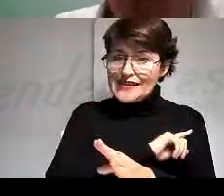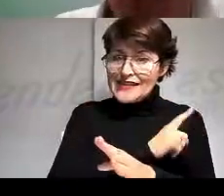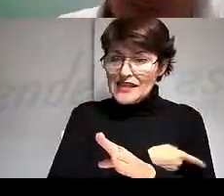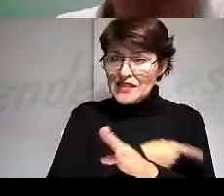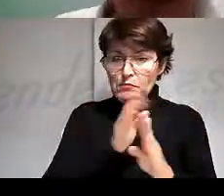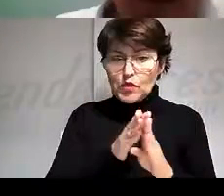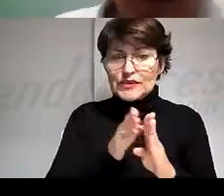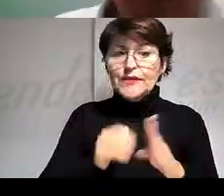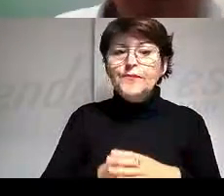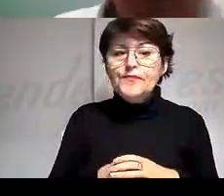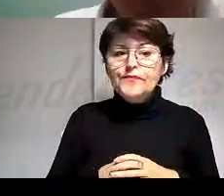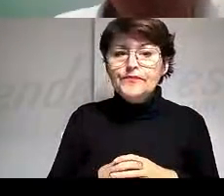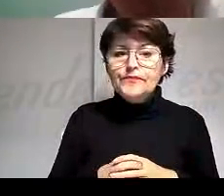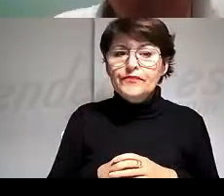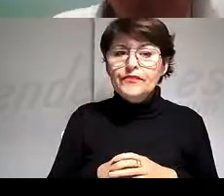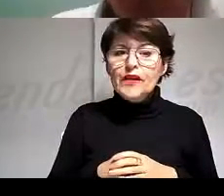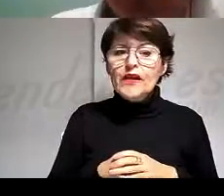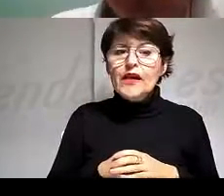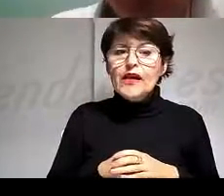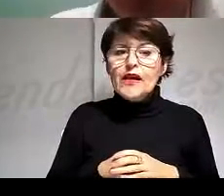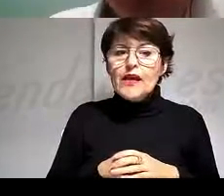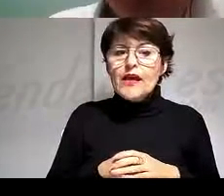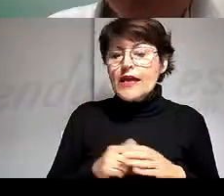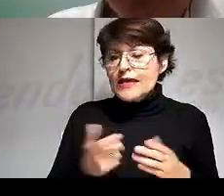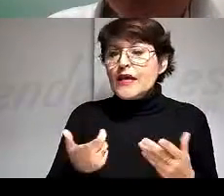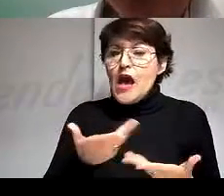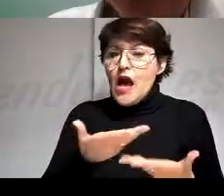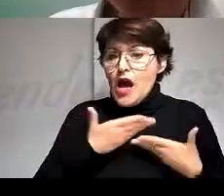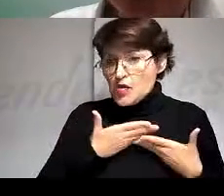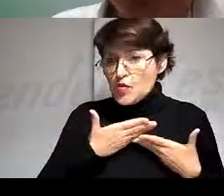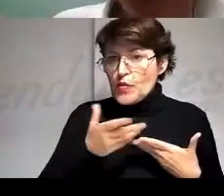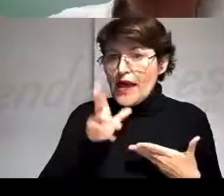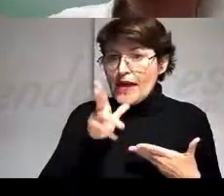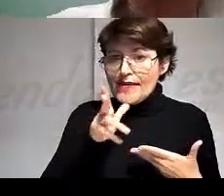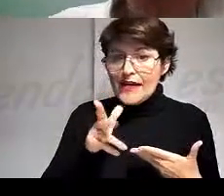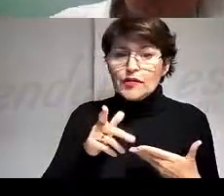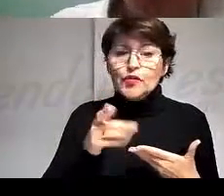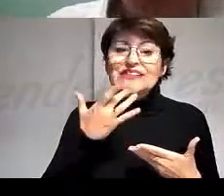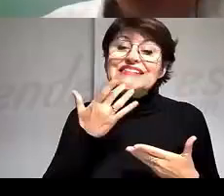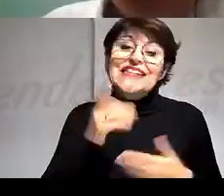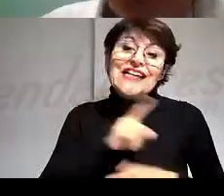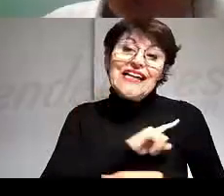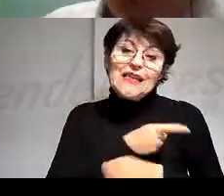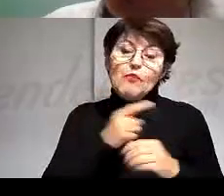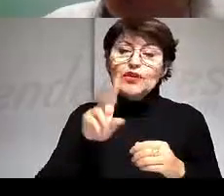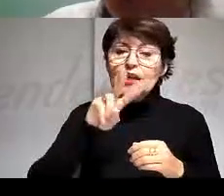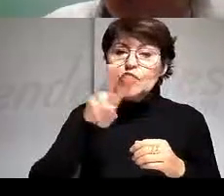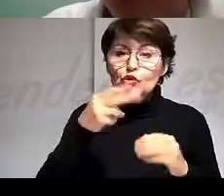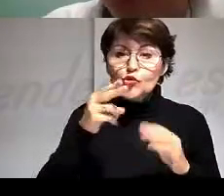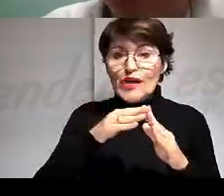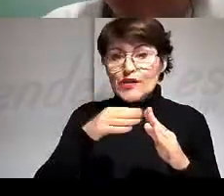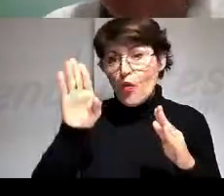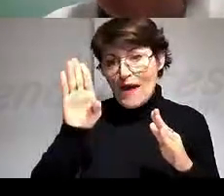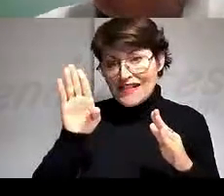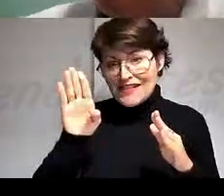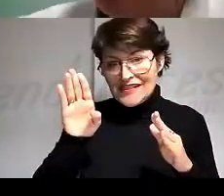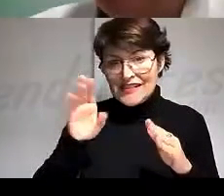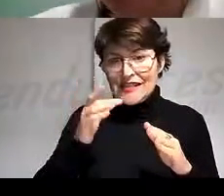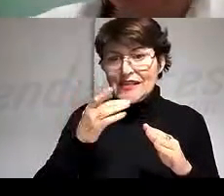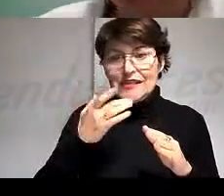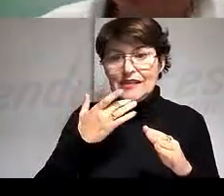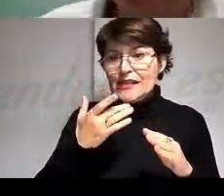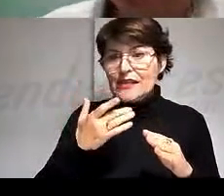de potenciar la ingesta de hidratos de carbono, sobre todo si el ejercicio dura más de 2,5 horas, es decir, si nos metemos